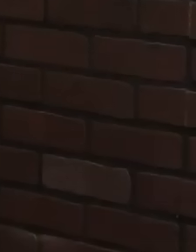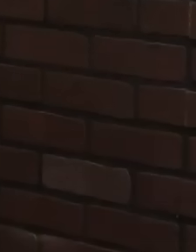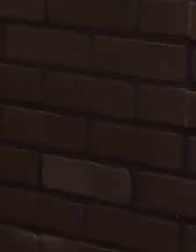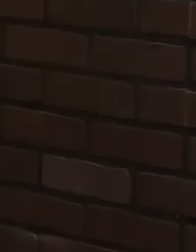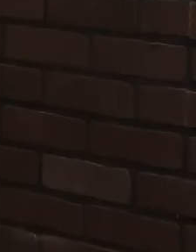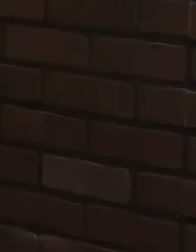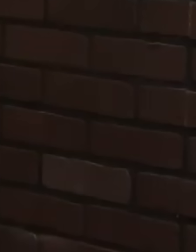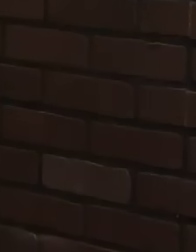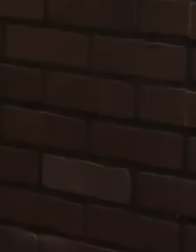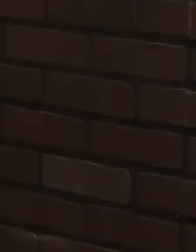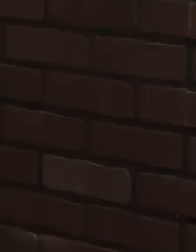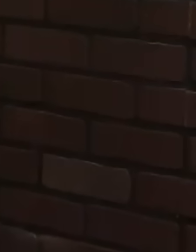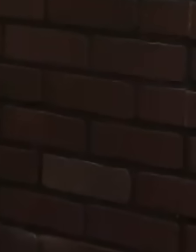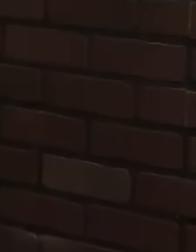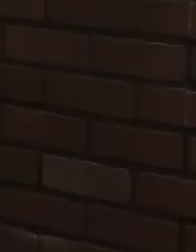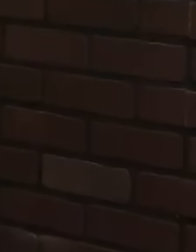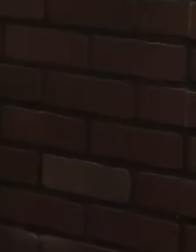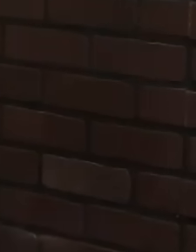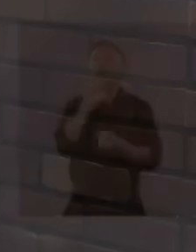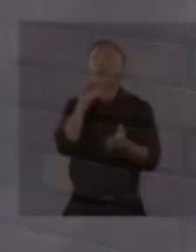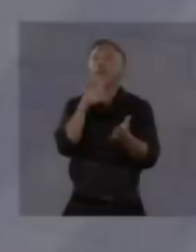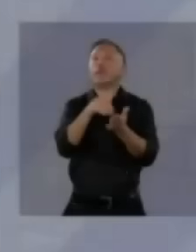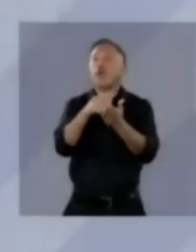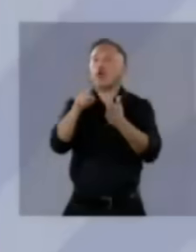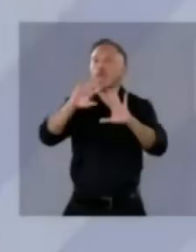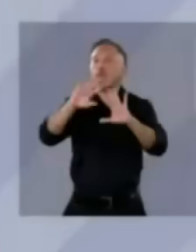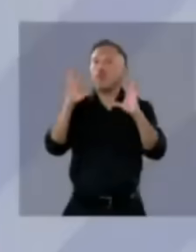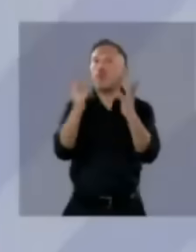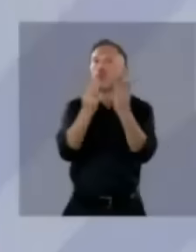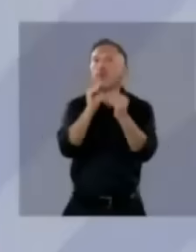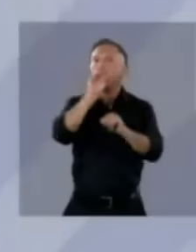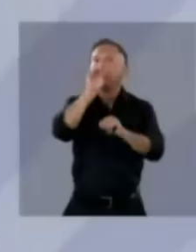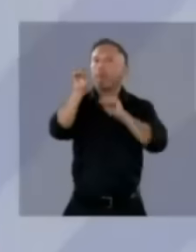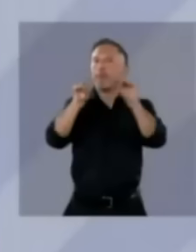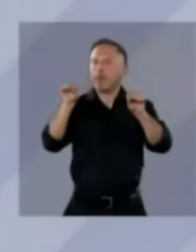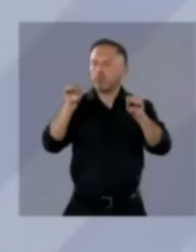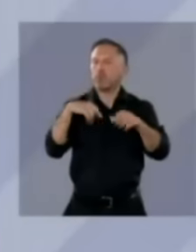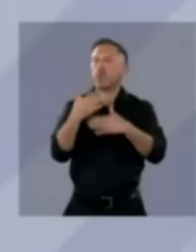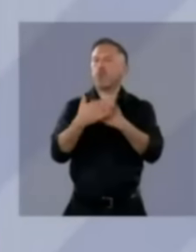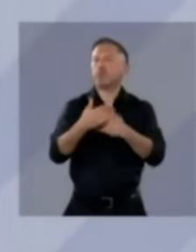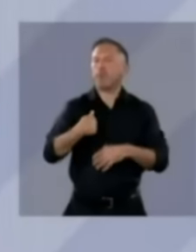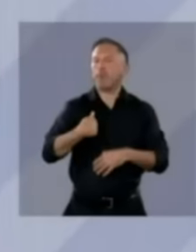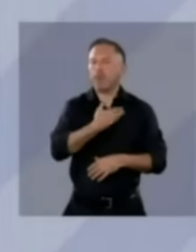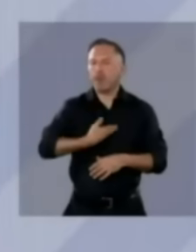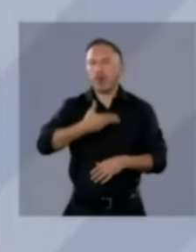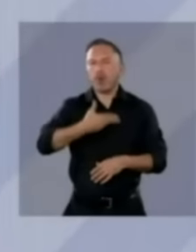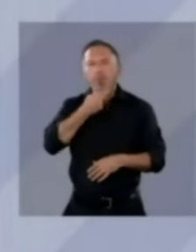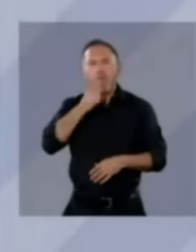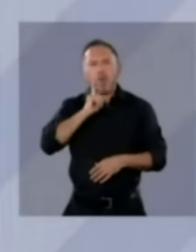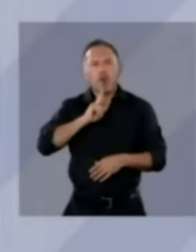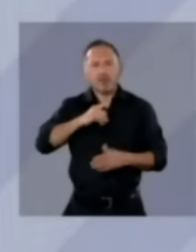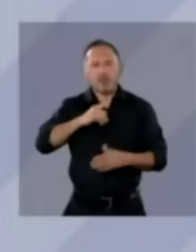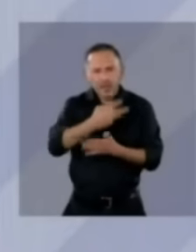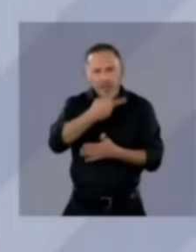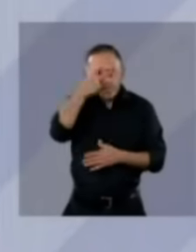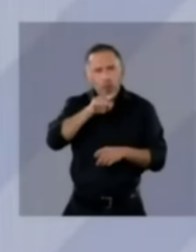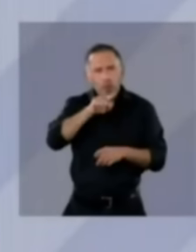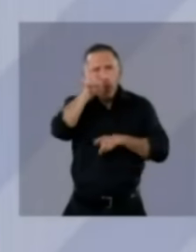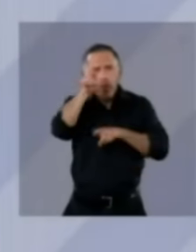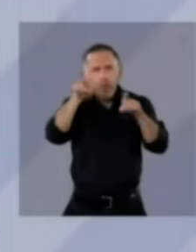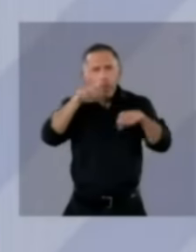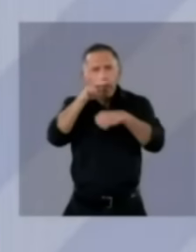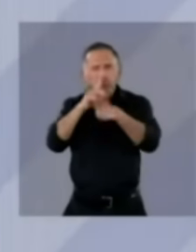chingada Álvarez Maínez. Sí, sí, y lo de la pluralidad democrática. No, esa es culpa de López, la falta de